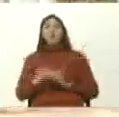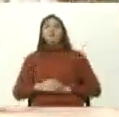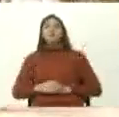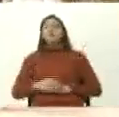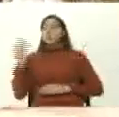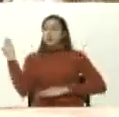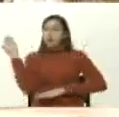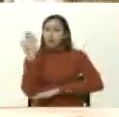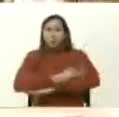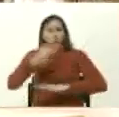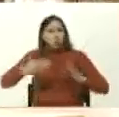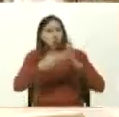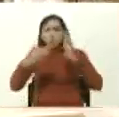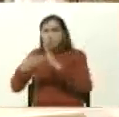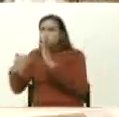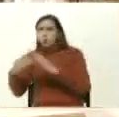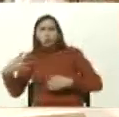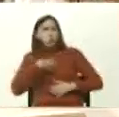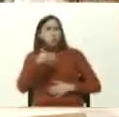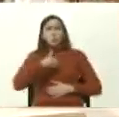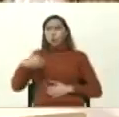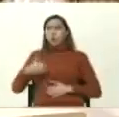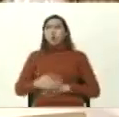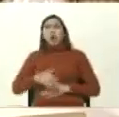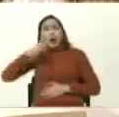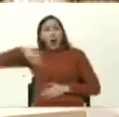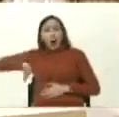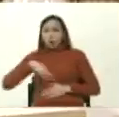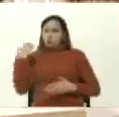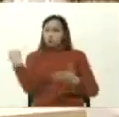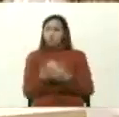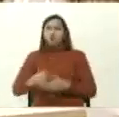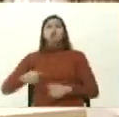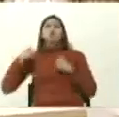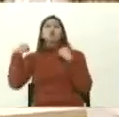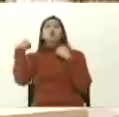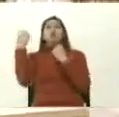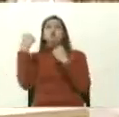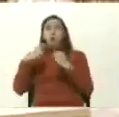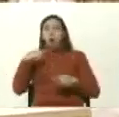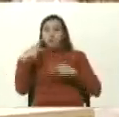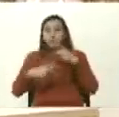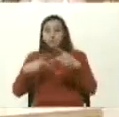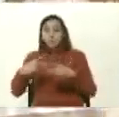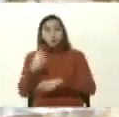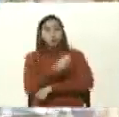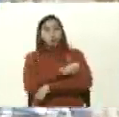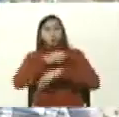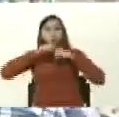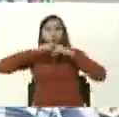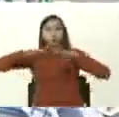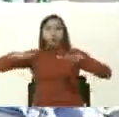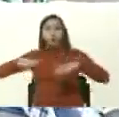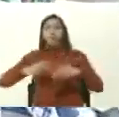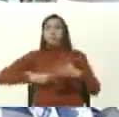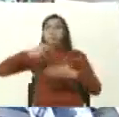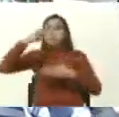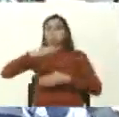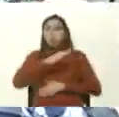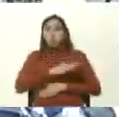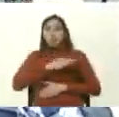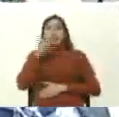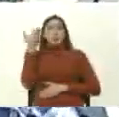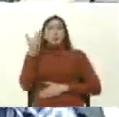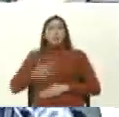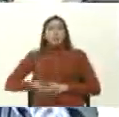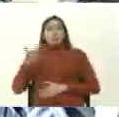coercitivas unilaterales, no podrán con nuestro pueblo, aquí estamos avanzando en el proceso de vacunación, un programa social fundamental